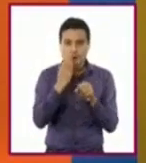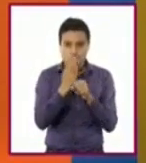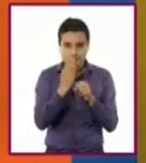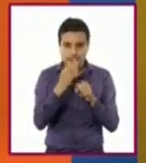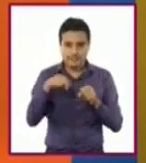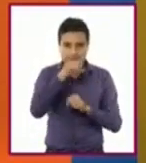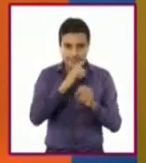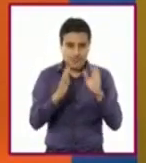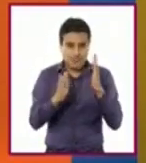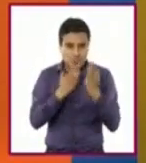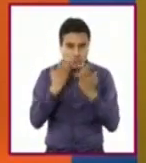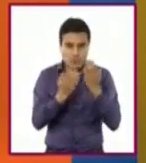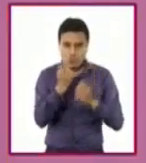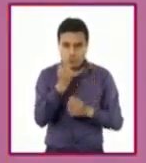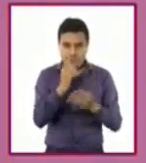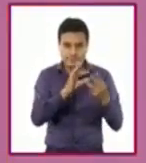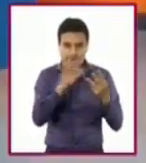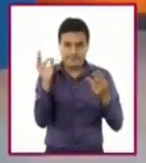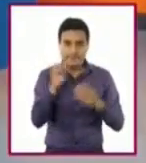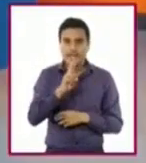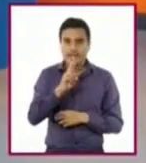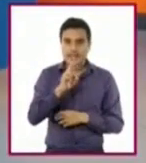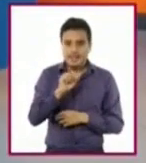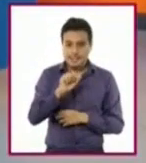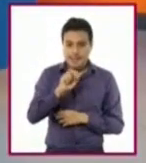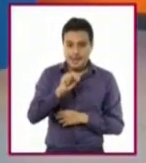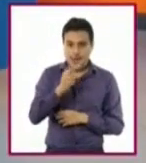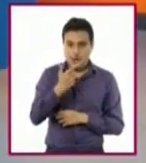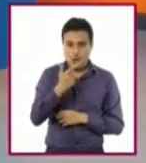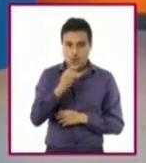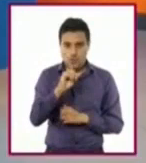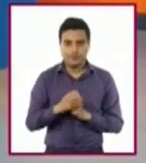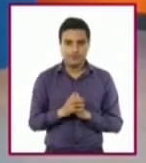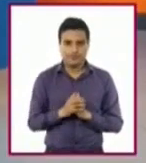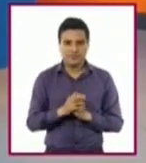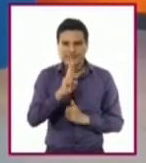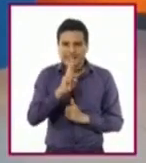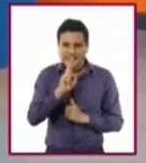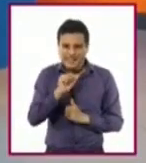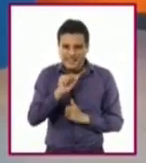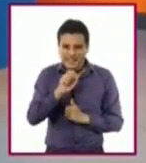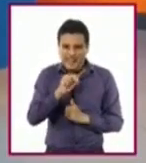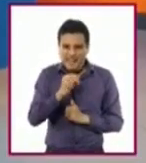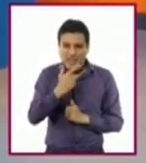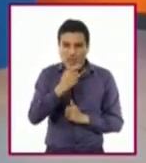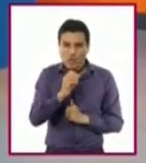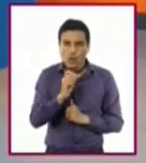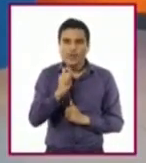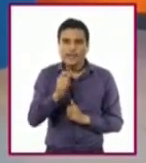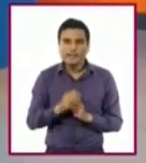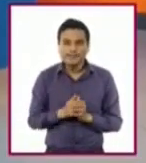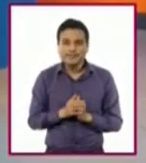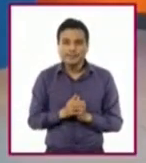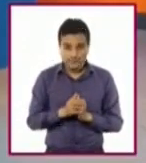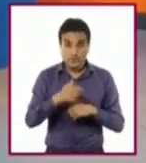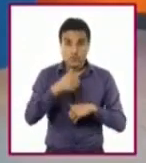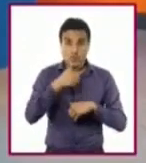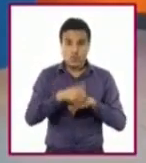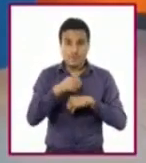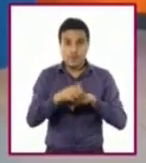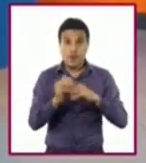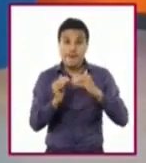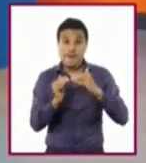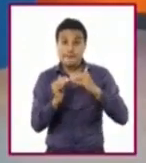una de ellas el rango el rango es la diferencia entre el dato mayor y el menor de un